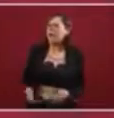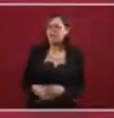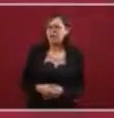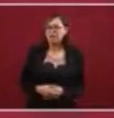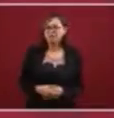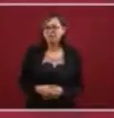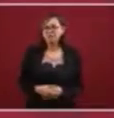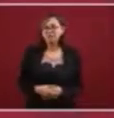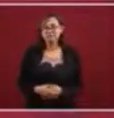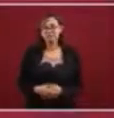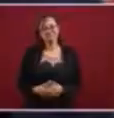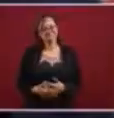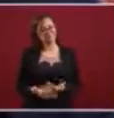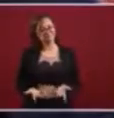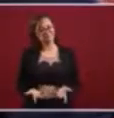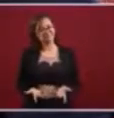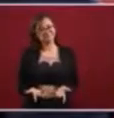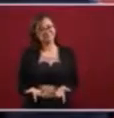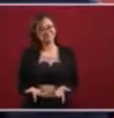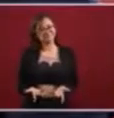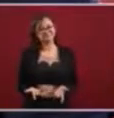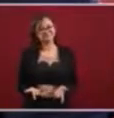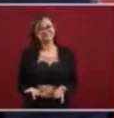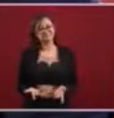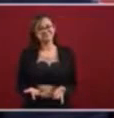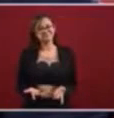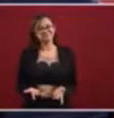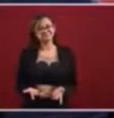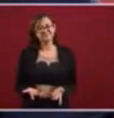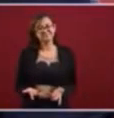y que cómo es que